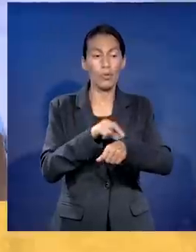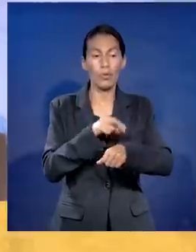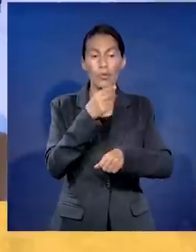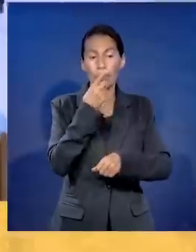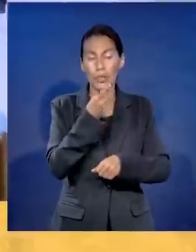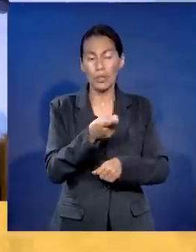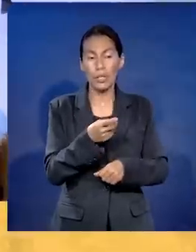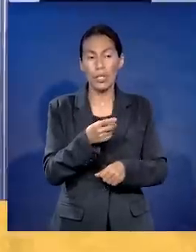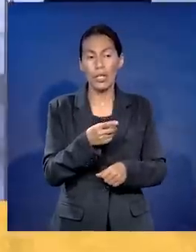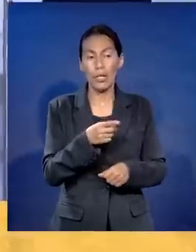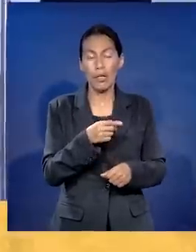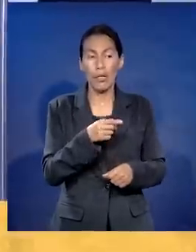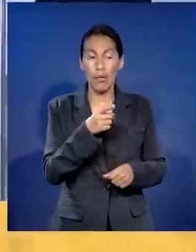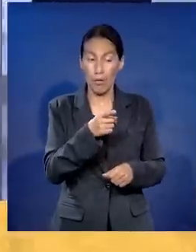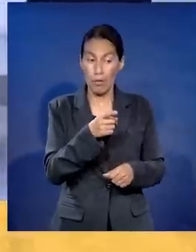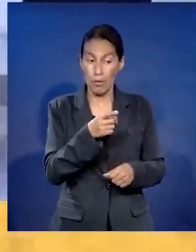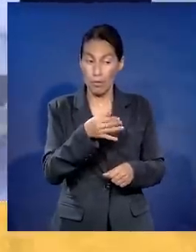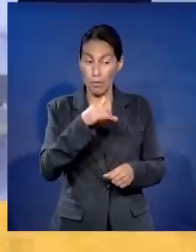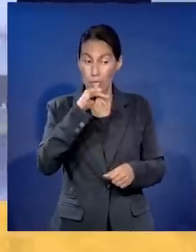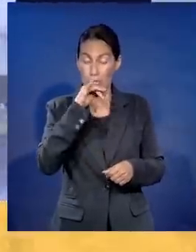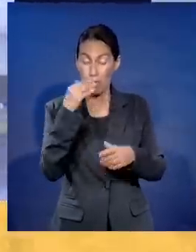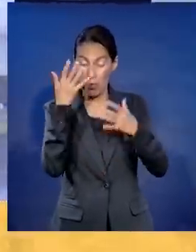Sigue tomando y se muere